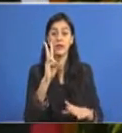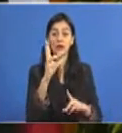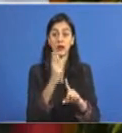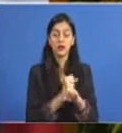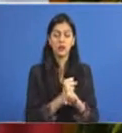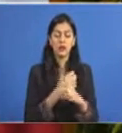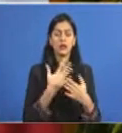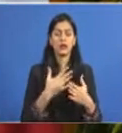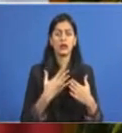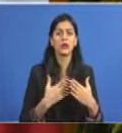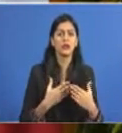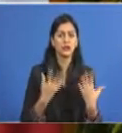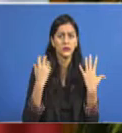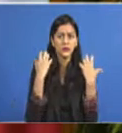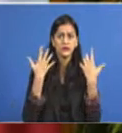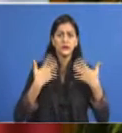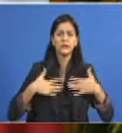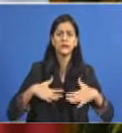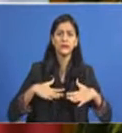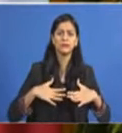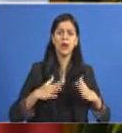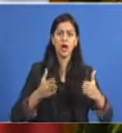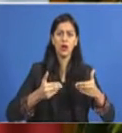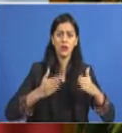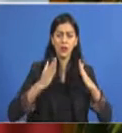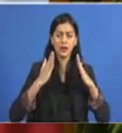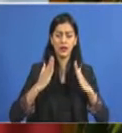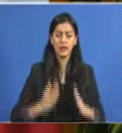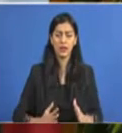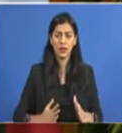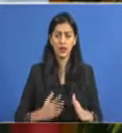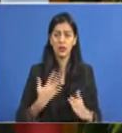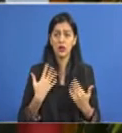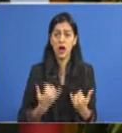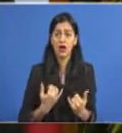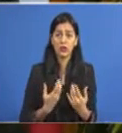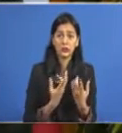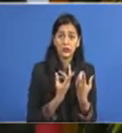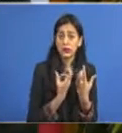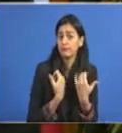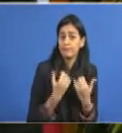alivio a los panameños afectados en sus ingresos.